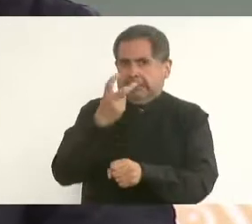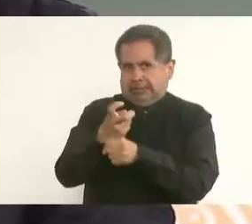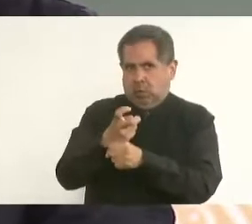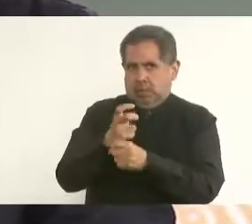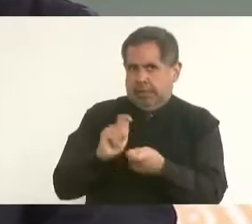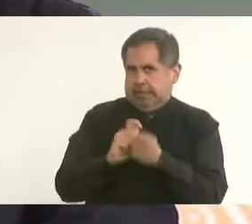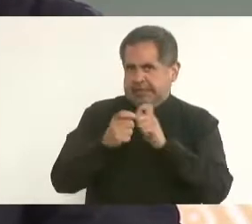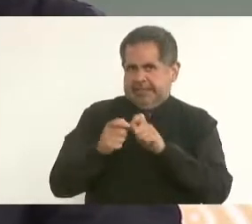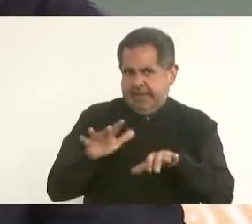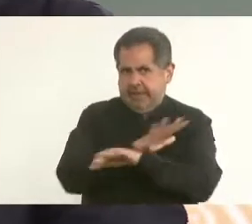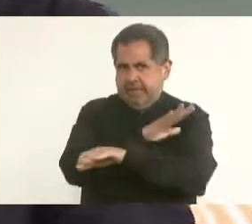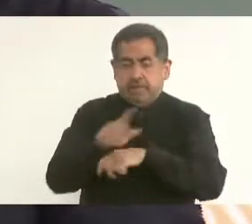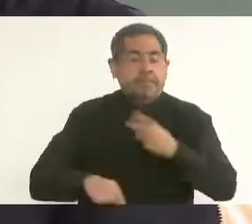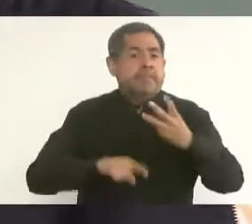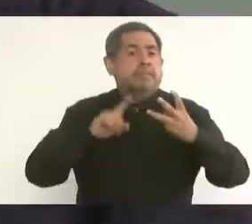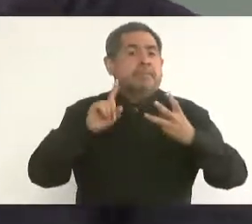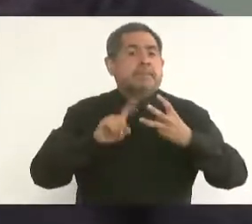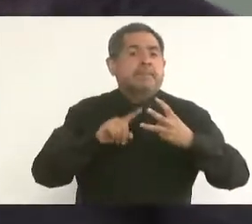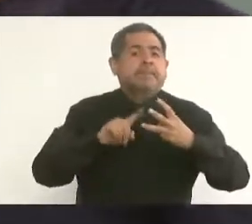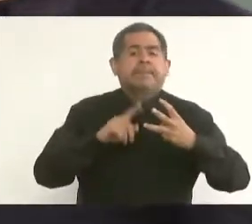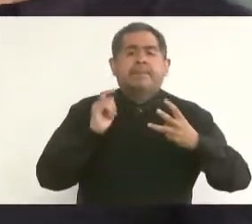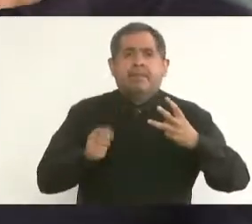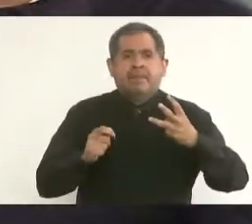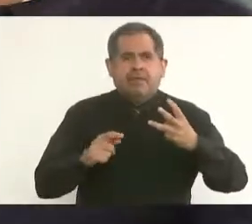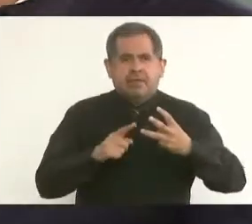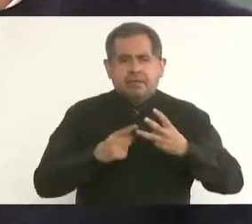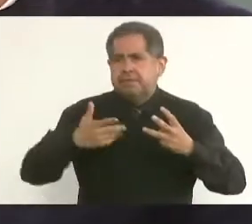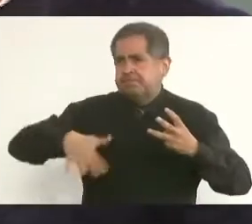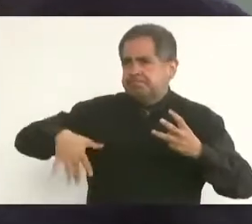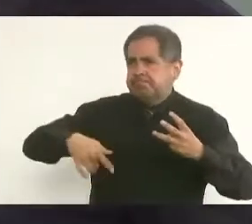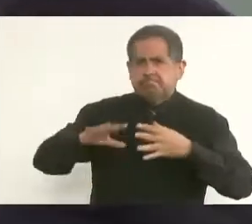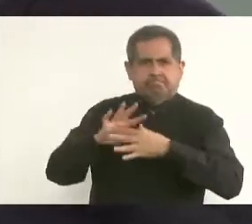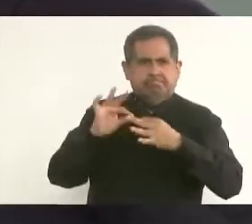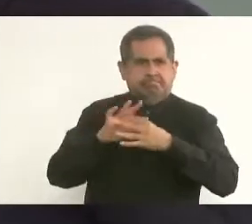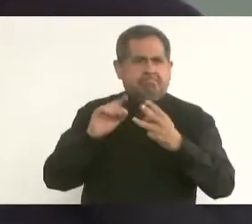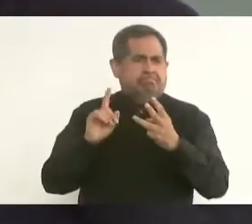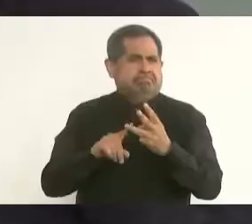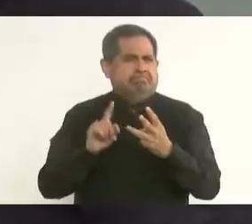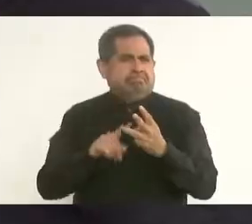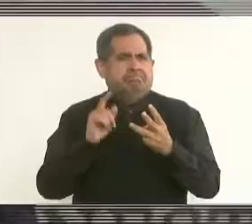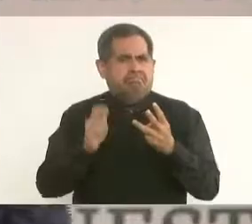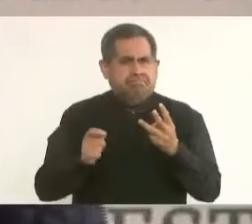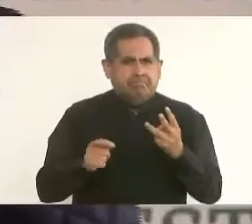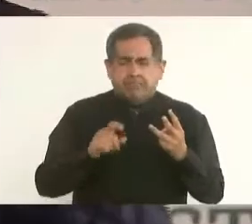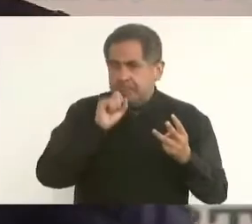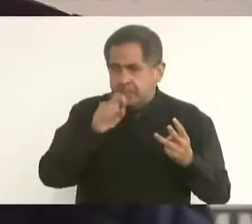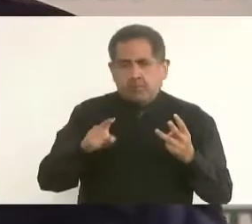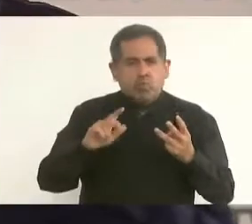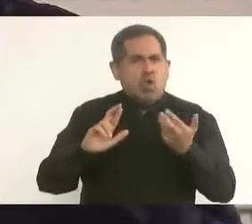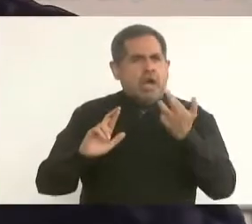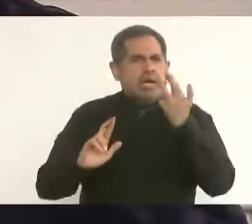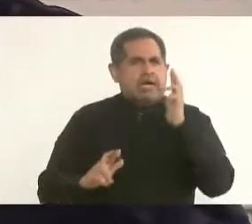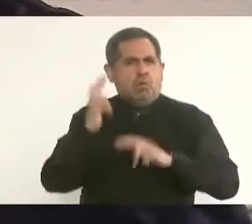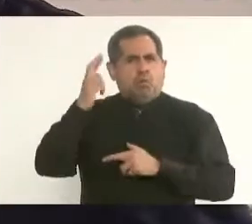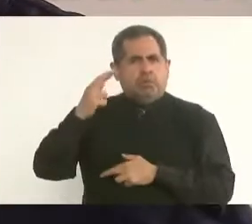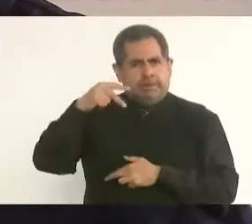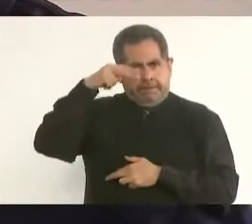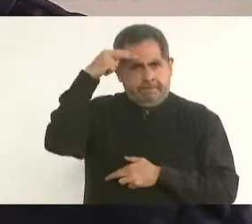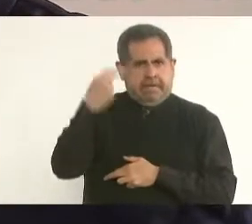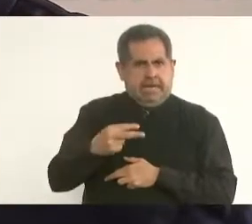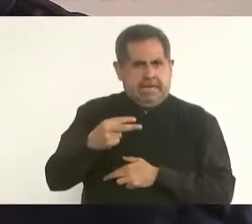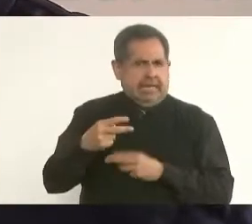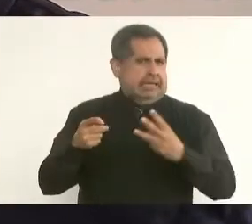transformación. Y la tercera, como ya lo expuse, fue la Revolución